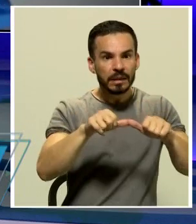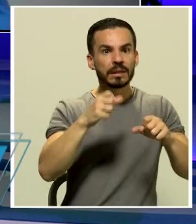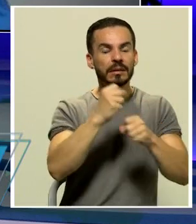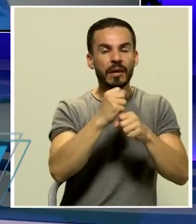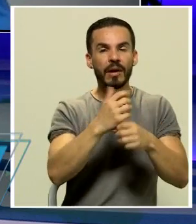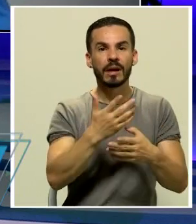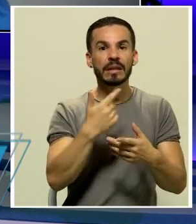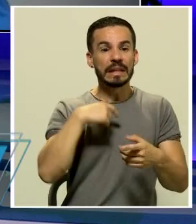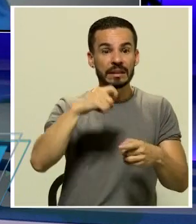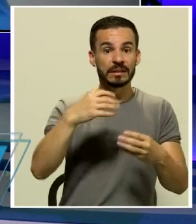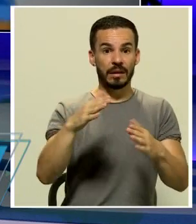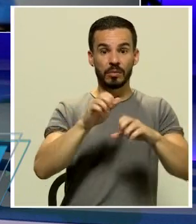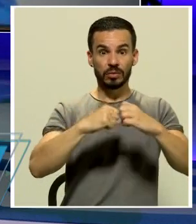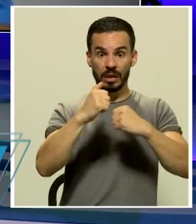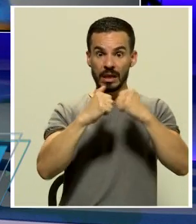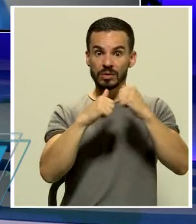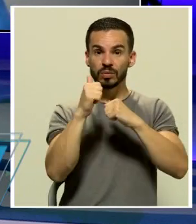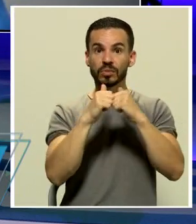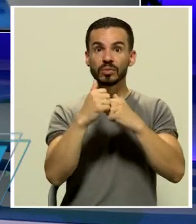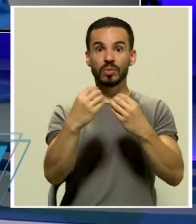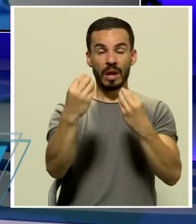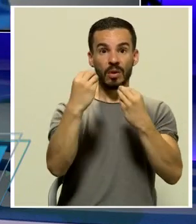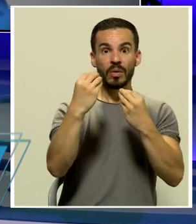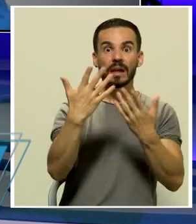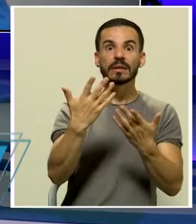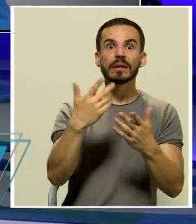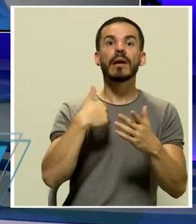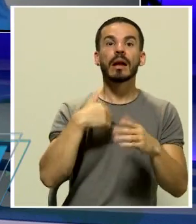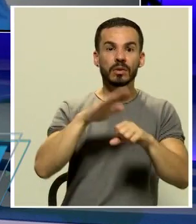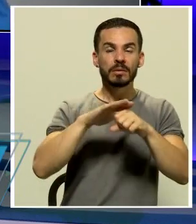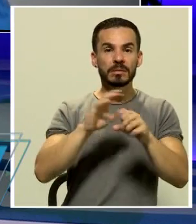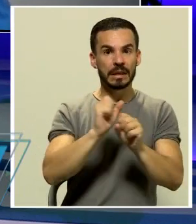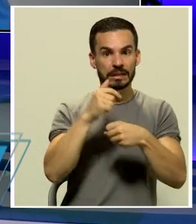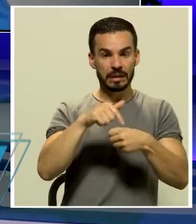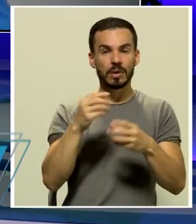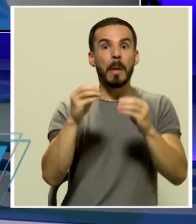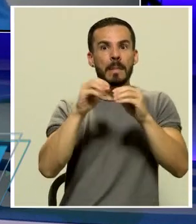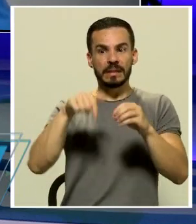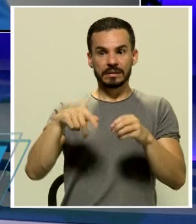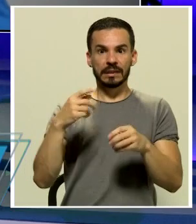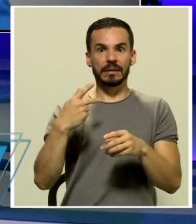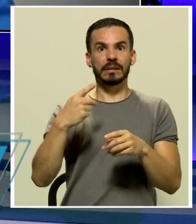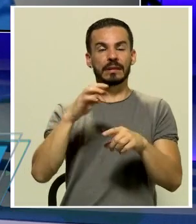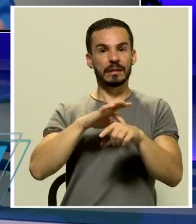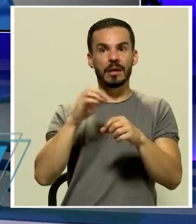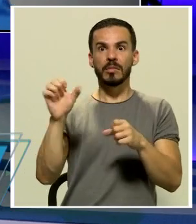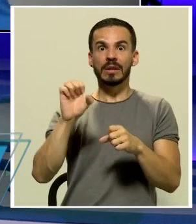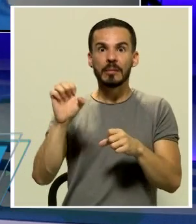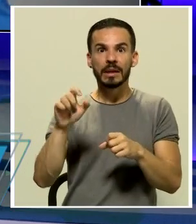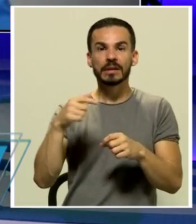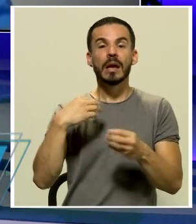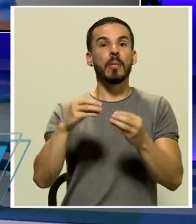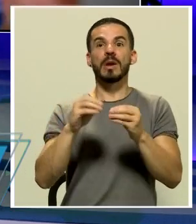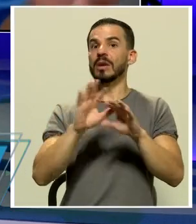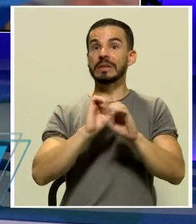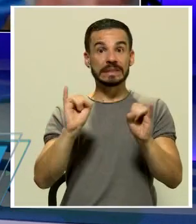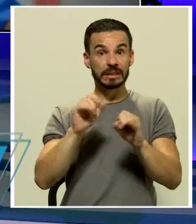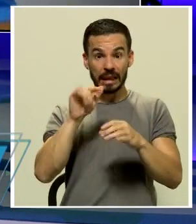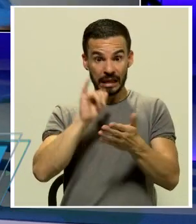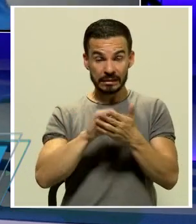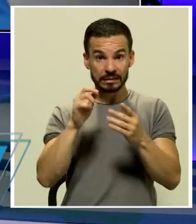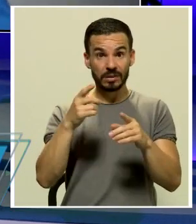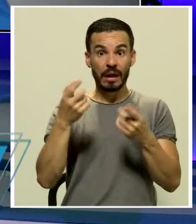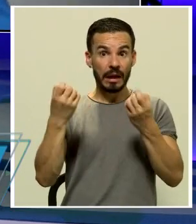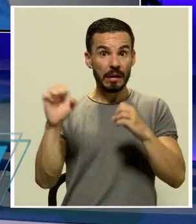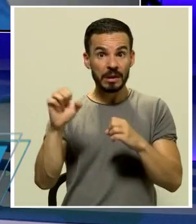una infraestructura educativa que nos permita hacer eso, más en tiempos de pandemia. Pero aún sin tiempos de pandemia, era necesario poder hacer